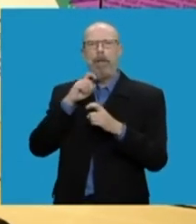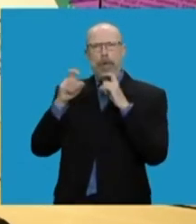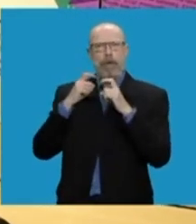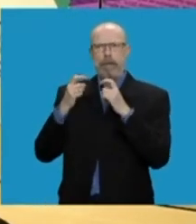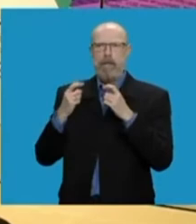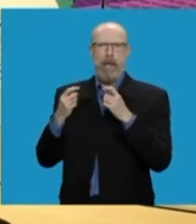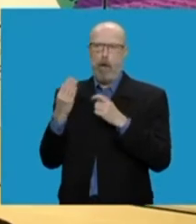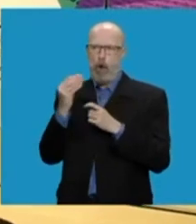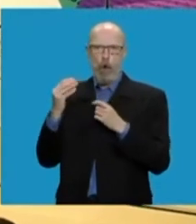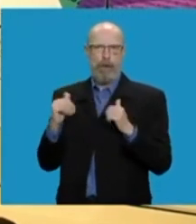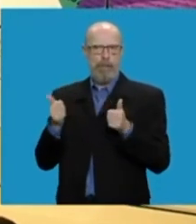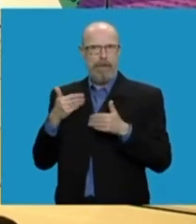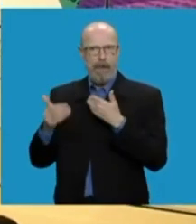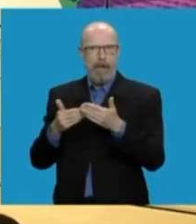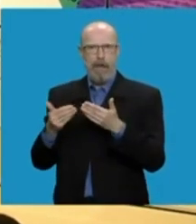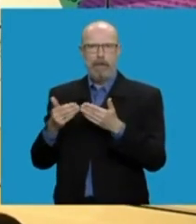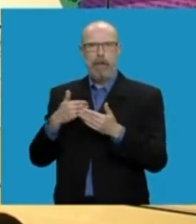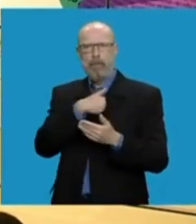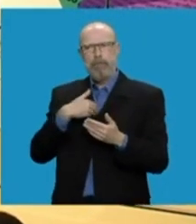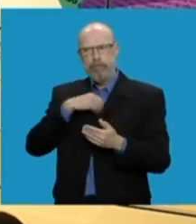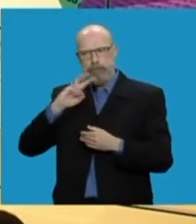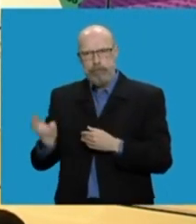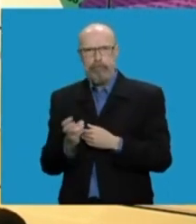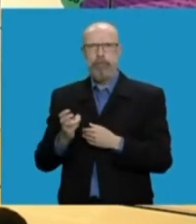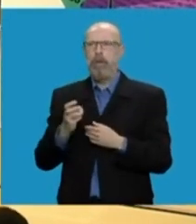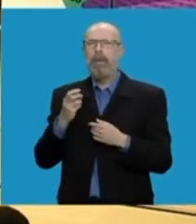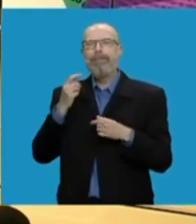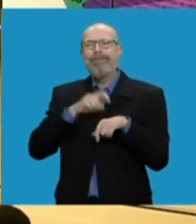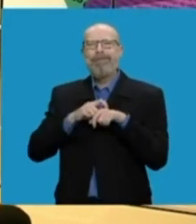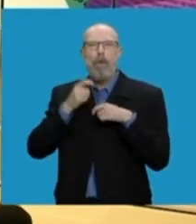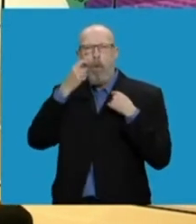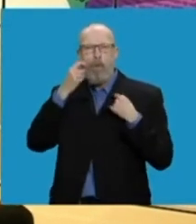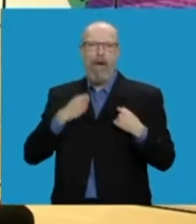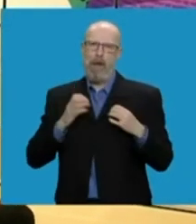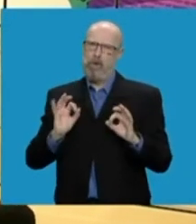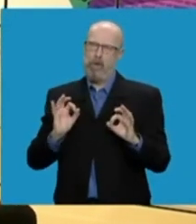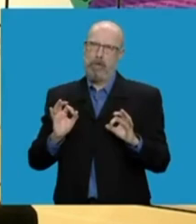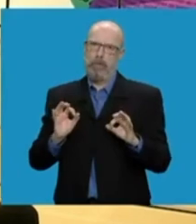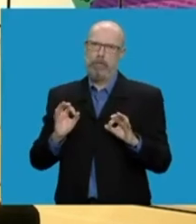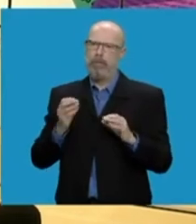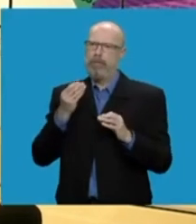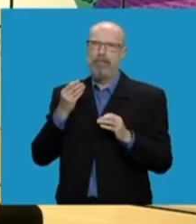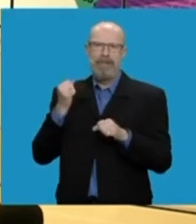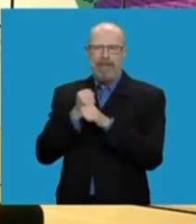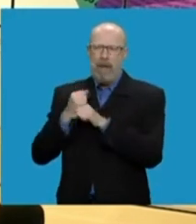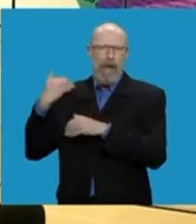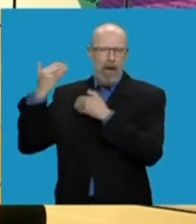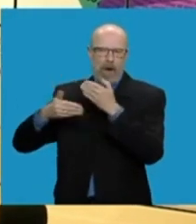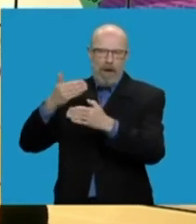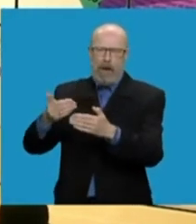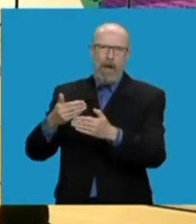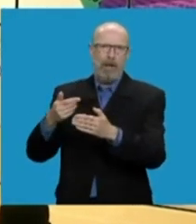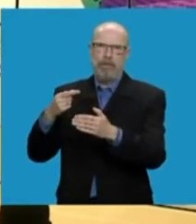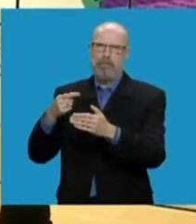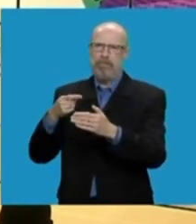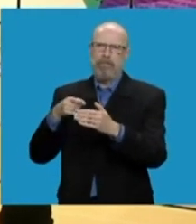polivalente y sobre todo muy humano, como hemos podido comprobar. Una brillante carrera que se ha desarrollado en todos